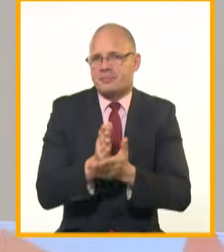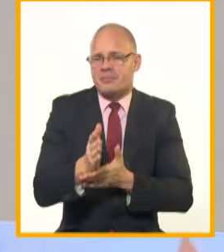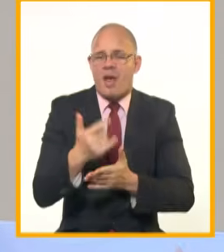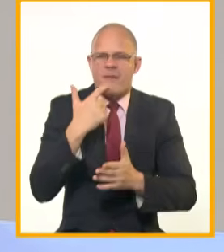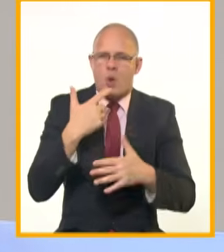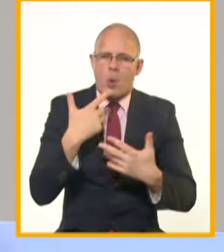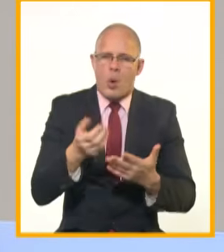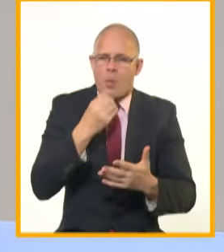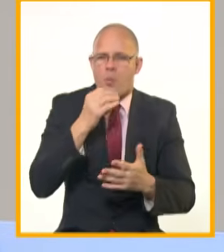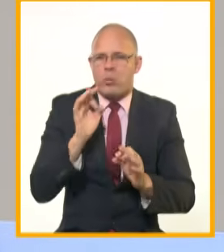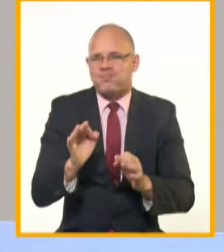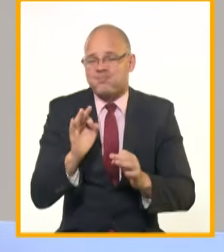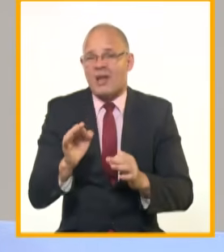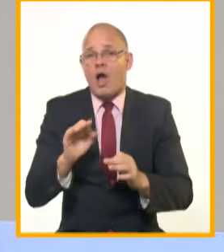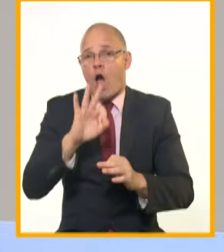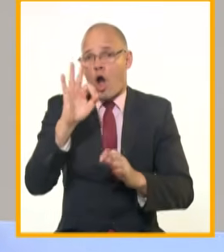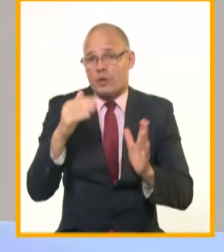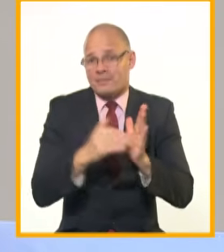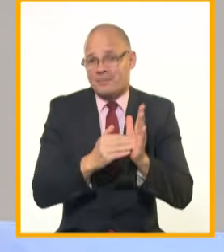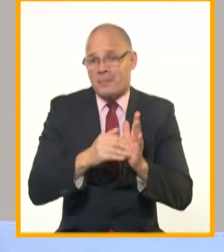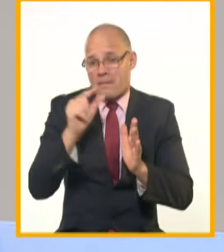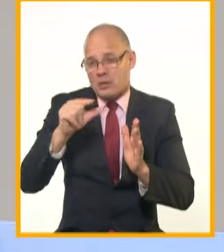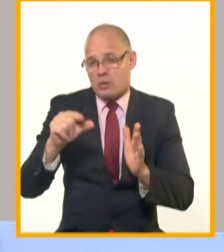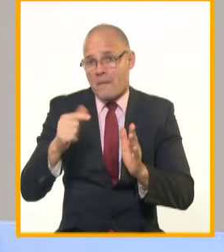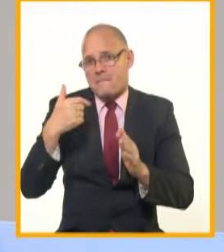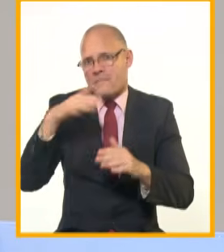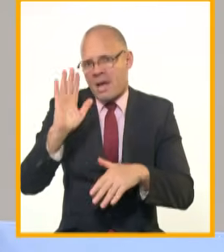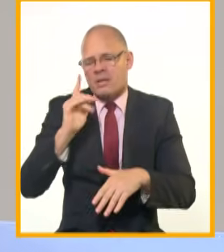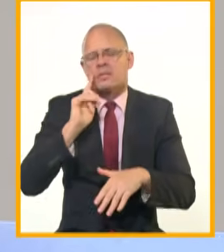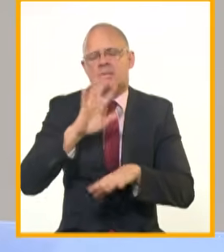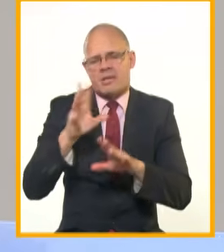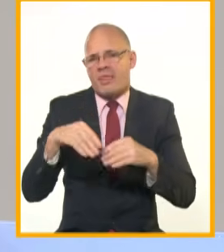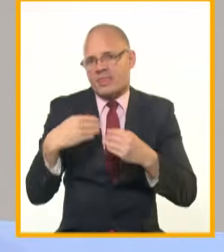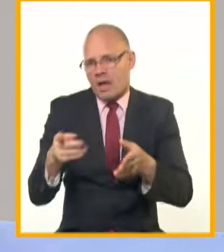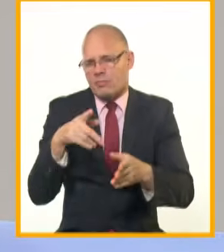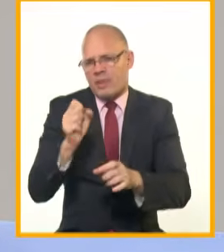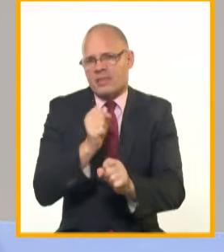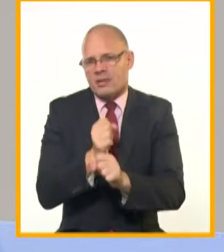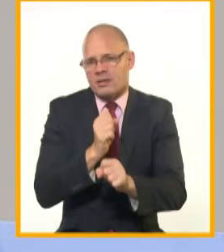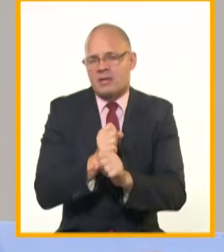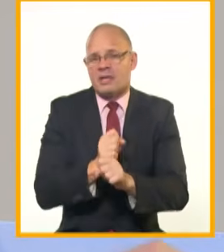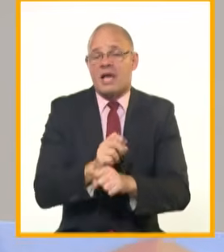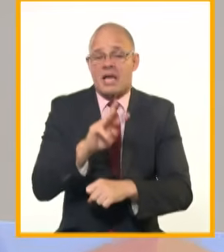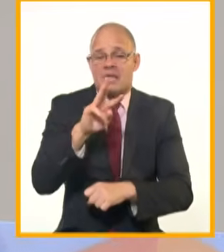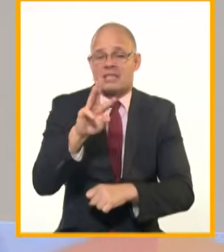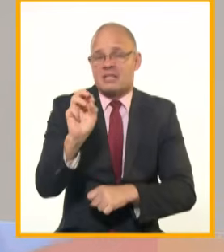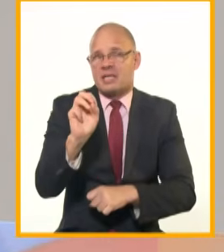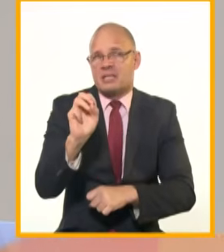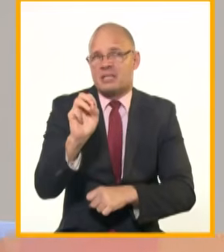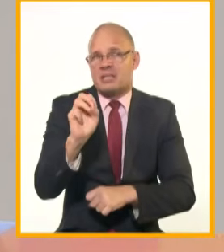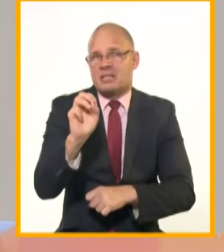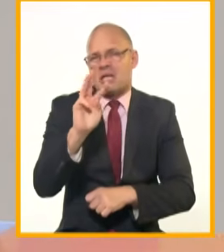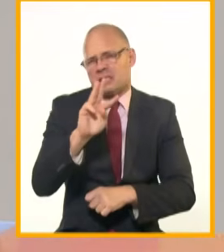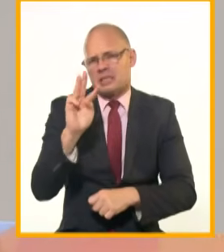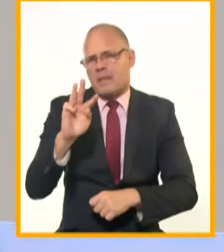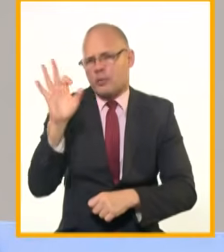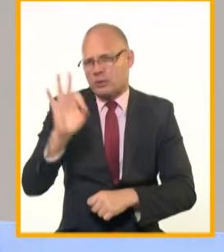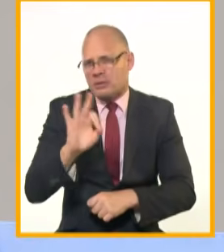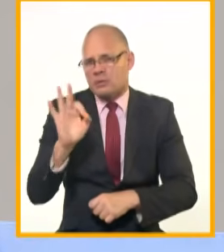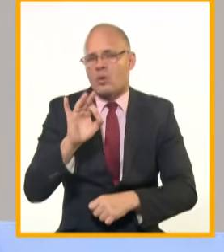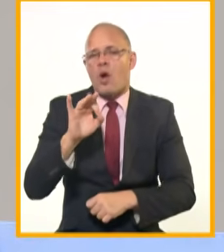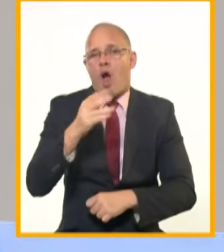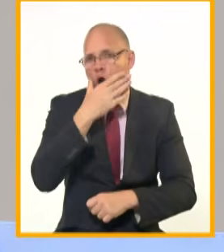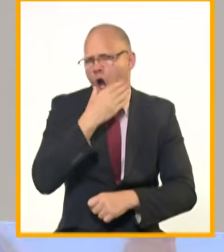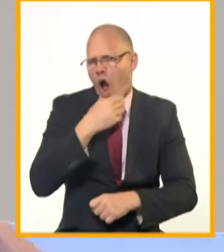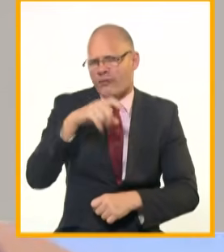de esos 8.000 personas, más de 8.000 personas que se le ha dado empleo, más del 30%, el 33% son jóvenes menos de 30 años que